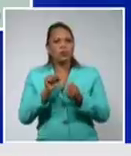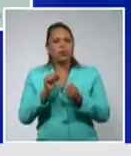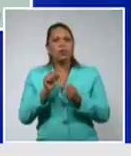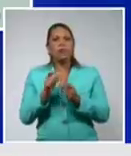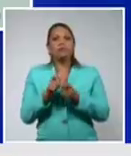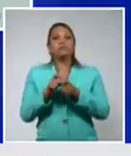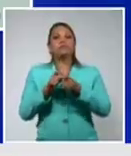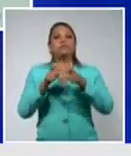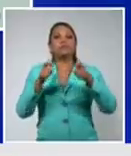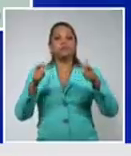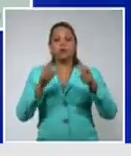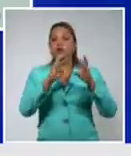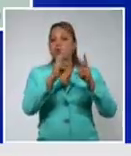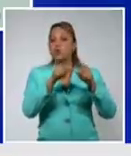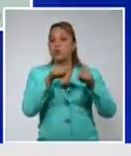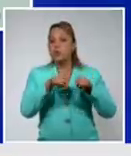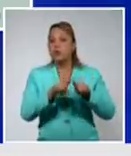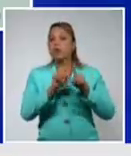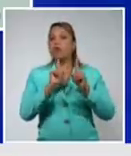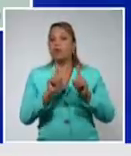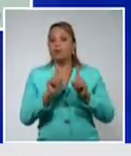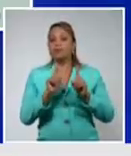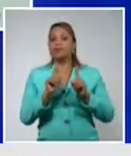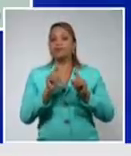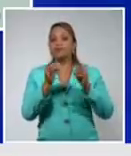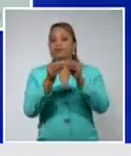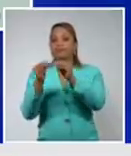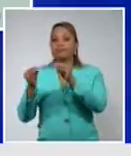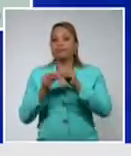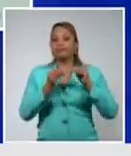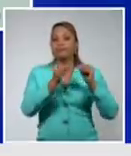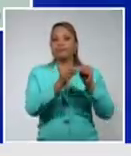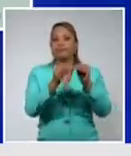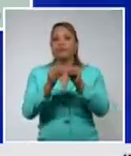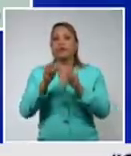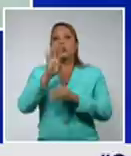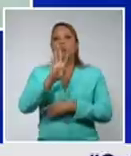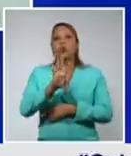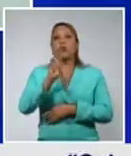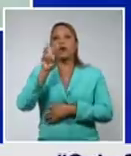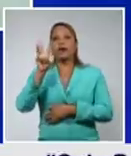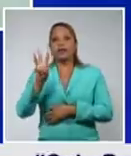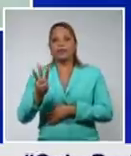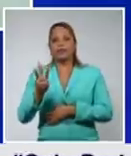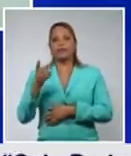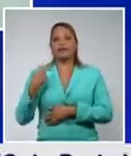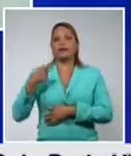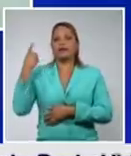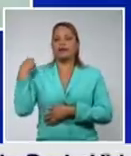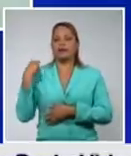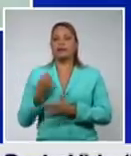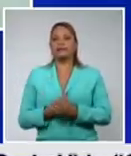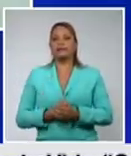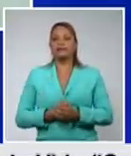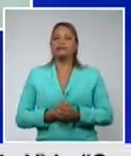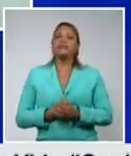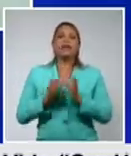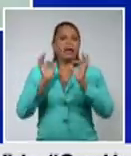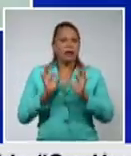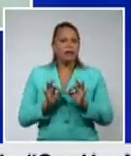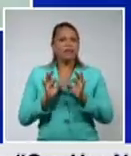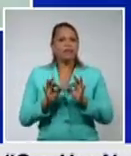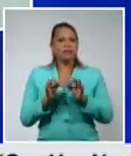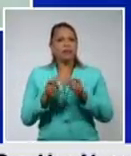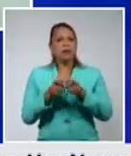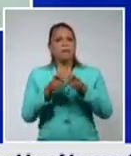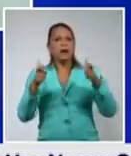casos, ha ido incrementando la transmisión, 43 casos autóctonos ayer. Es verdad que la mayor transmisión es en